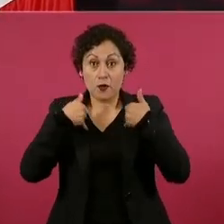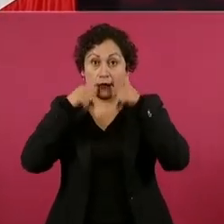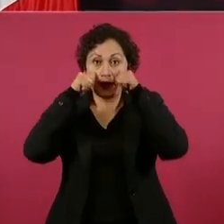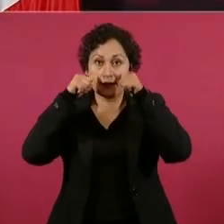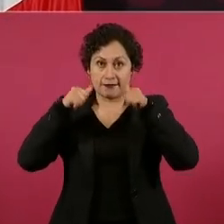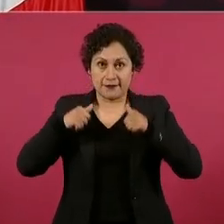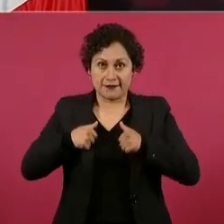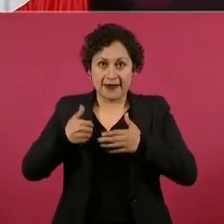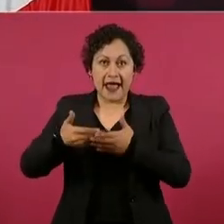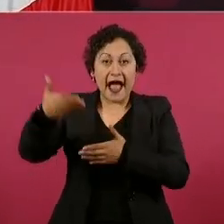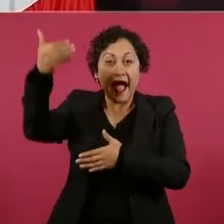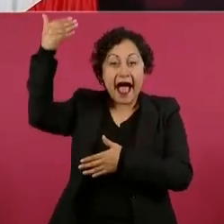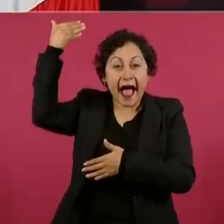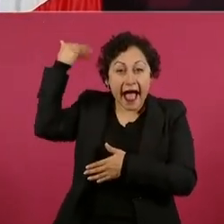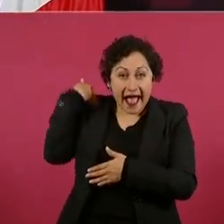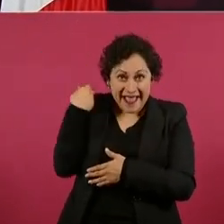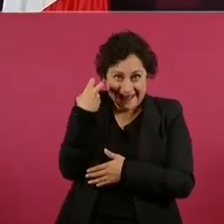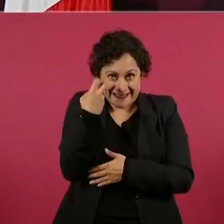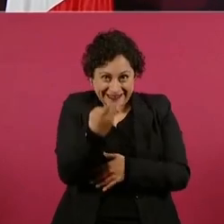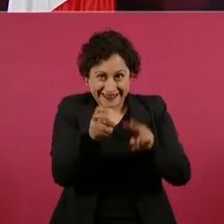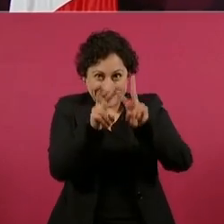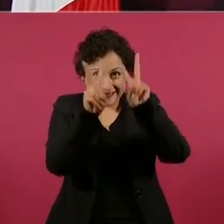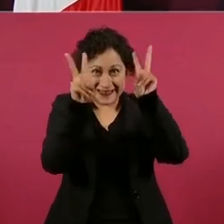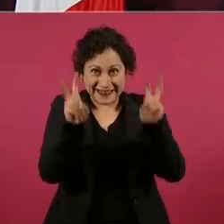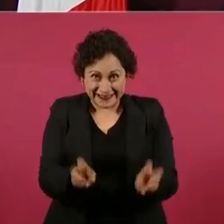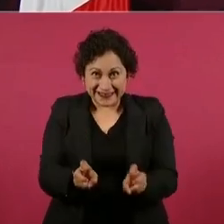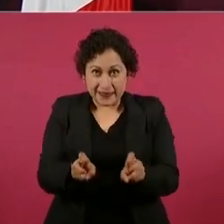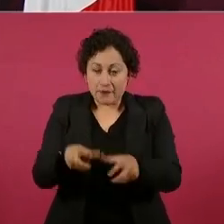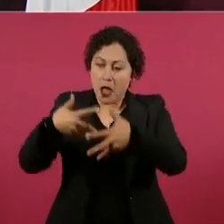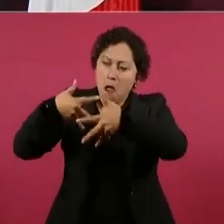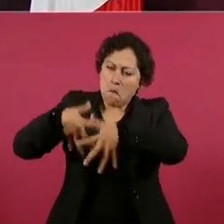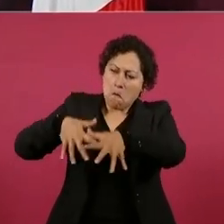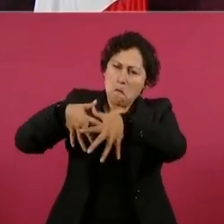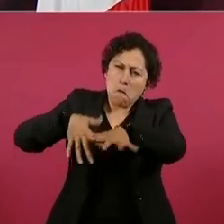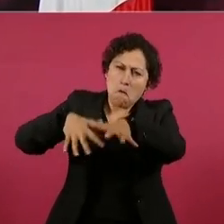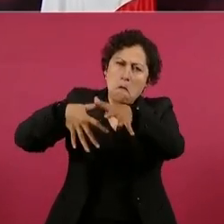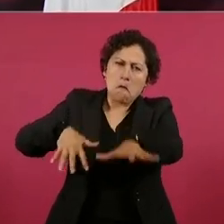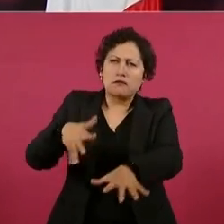movilizaron como 1 millón de personas.